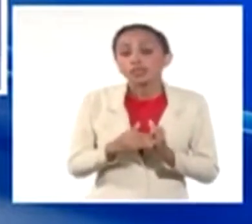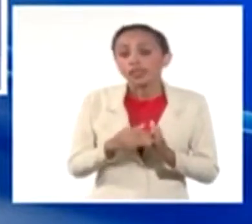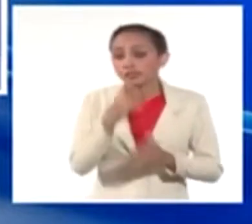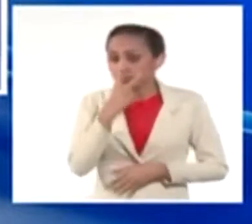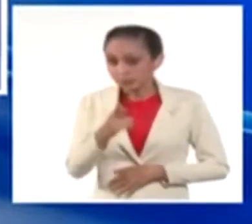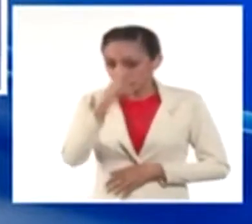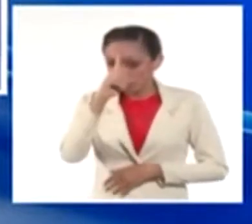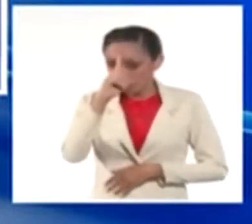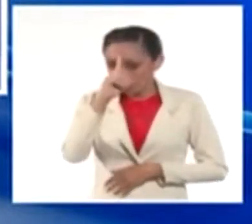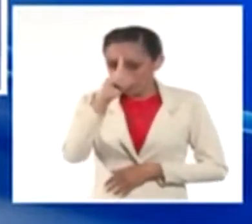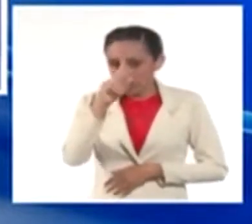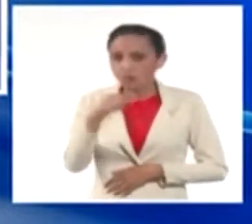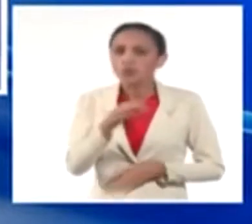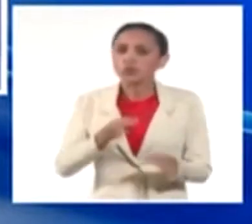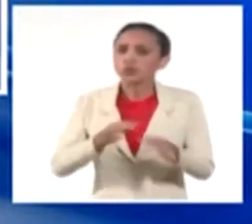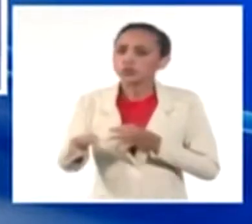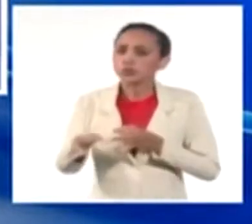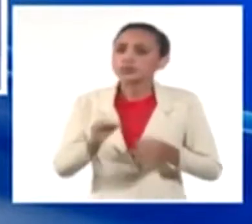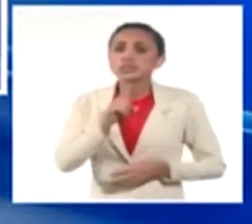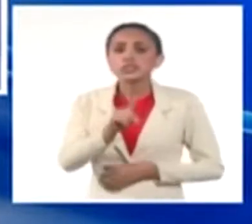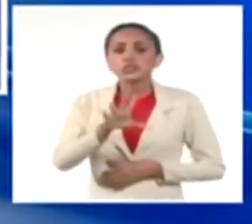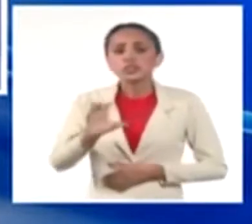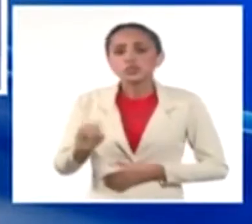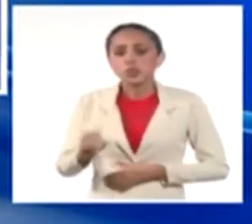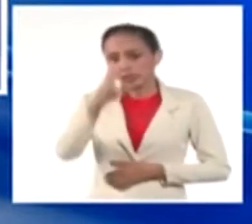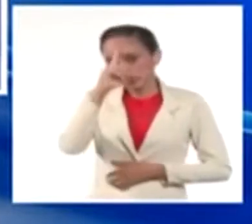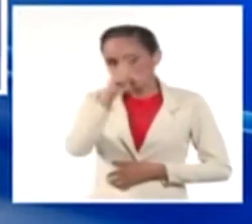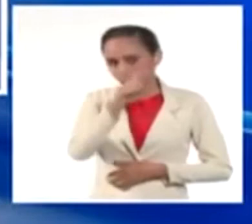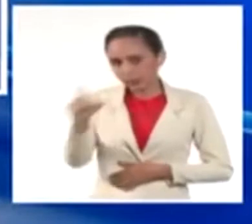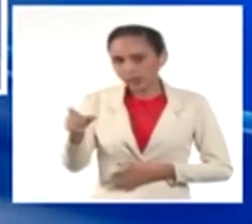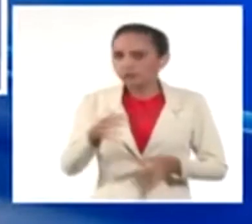el funcionamiento de 150 hospitales,